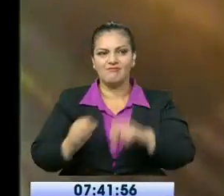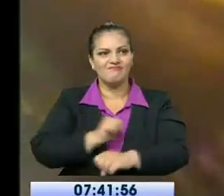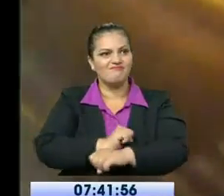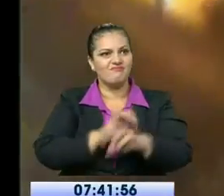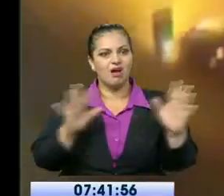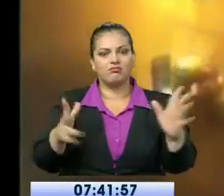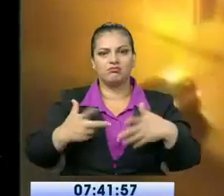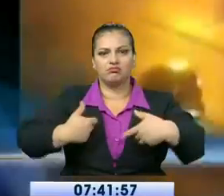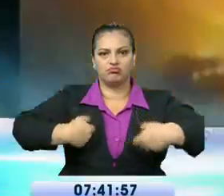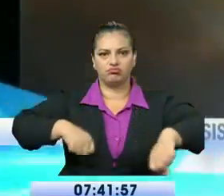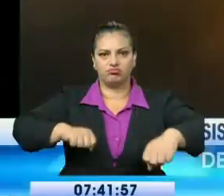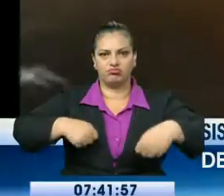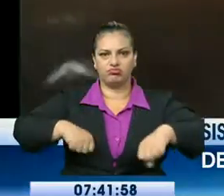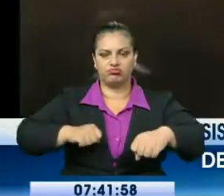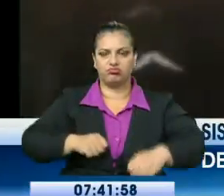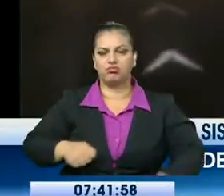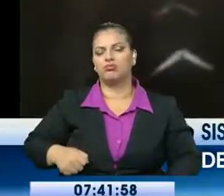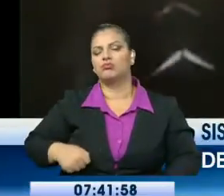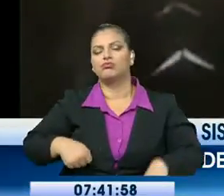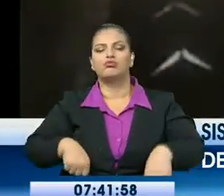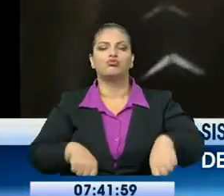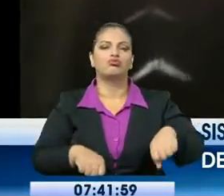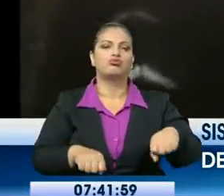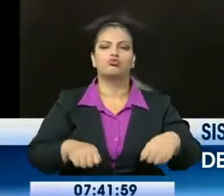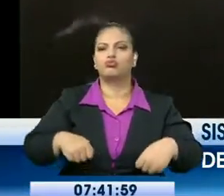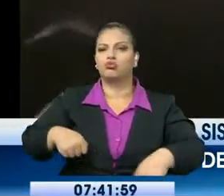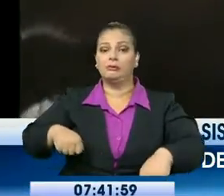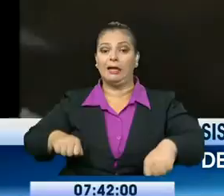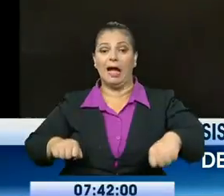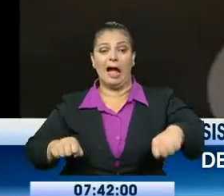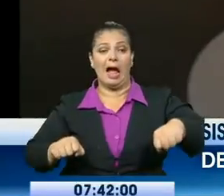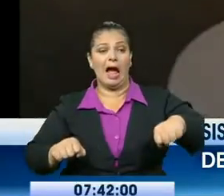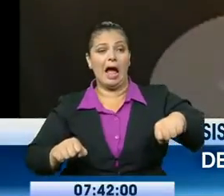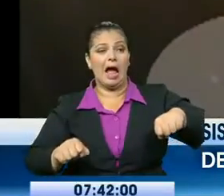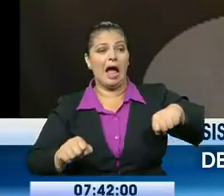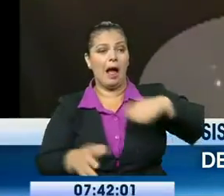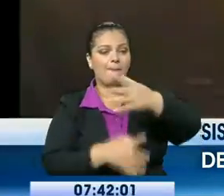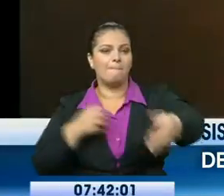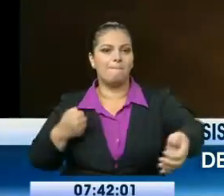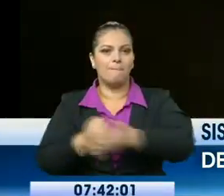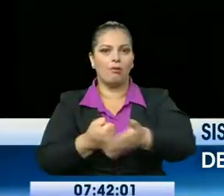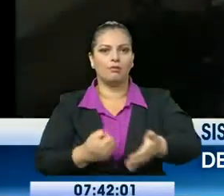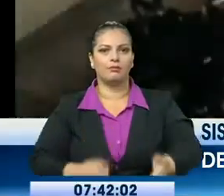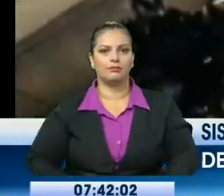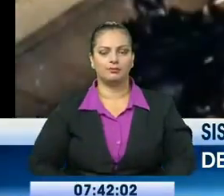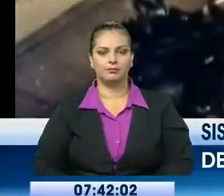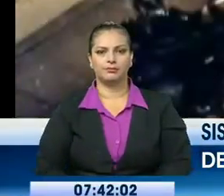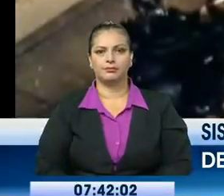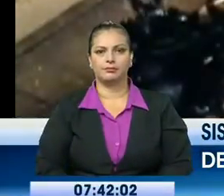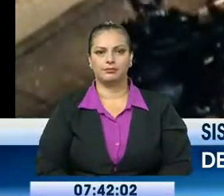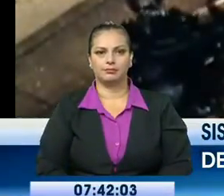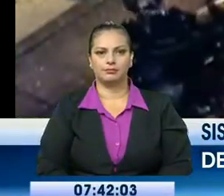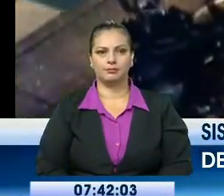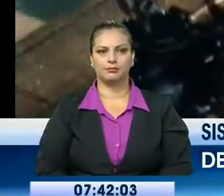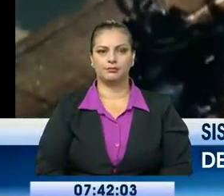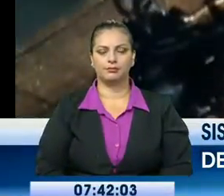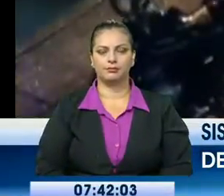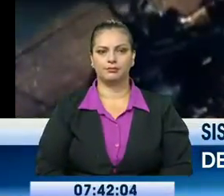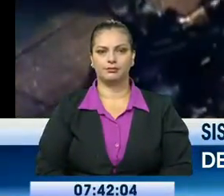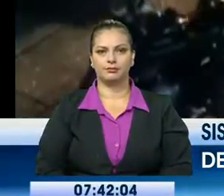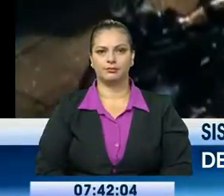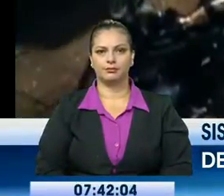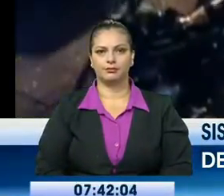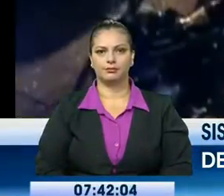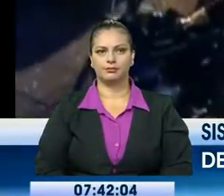el momento en que el conductor de una moto no logra mantener el equilibrio y pierde pista.